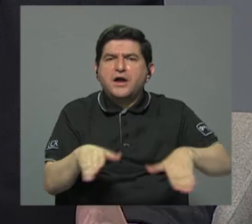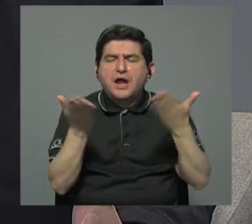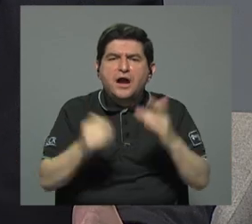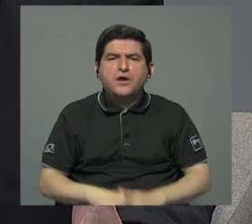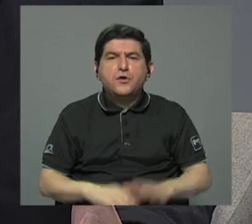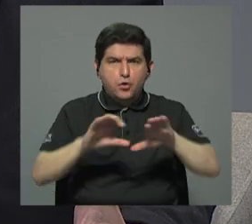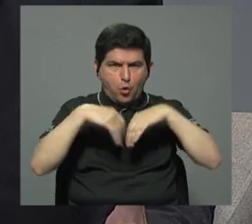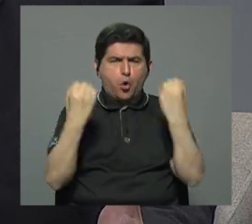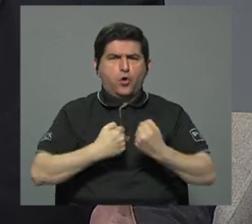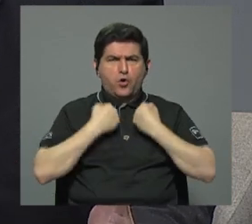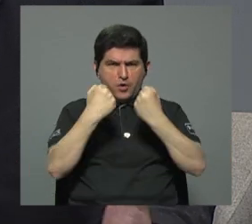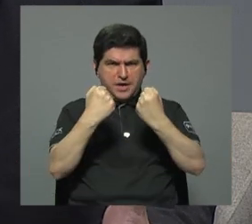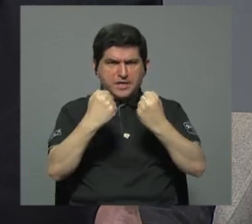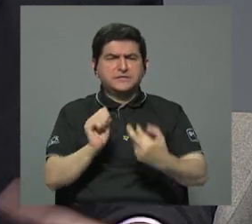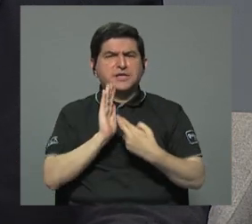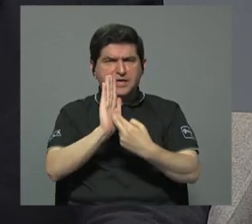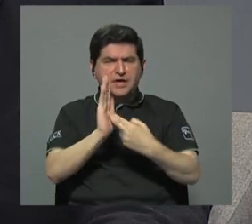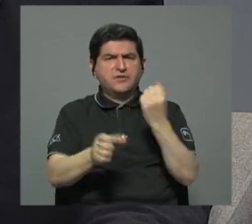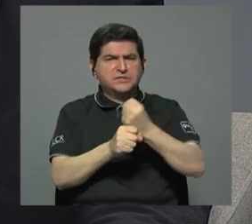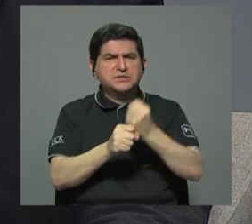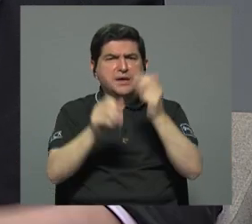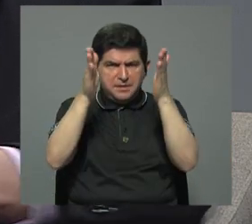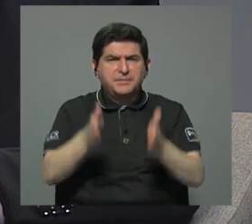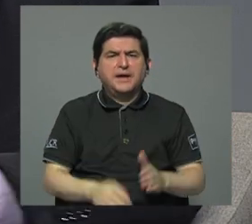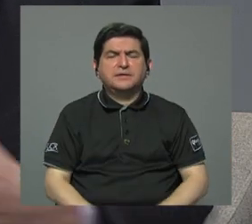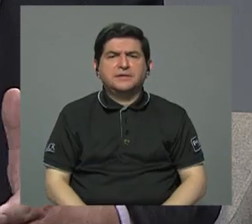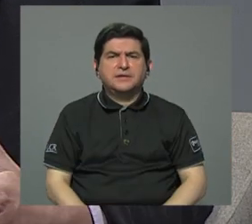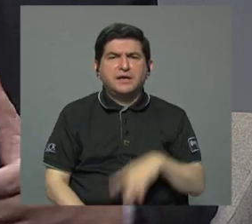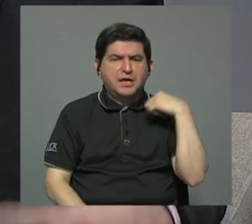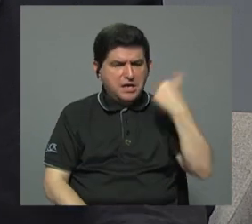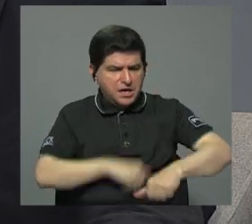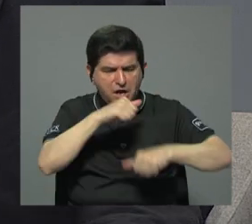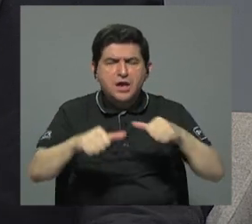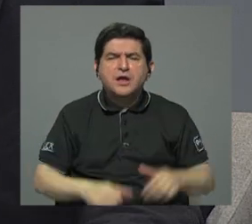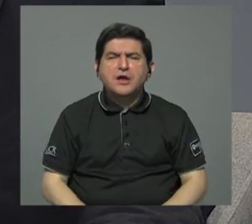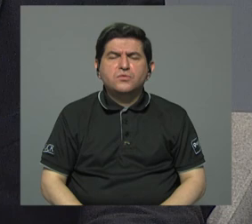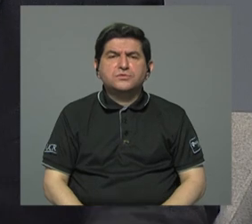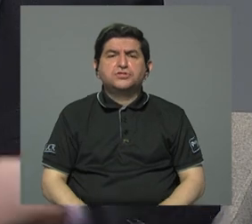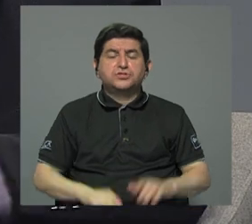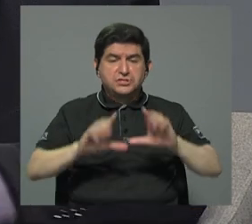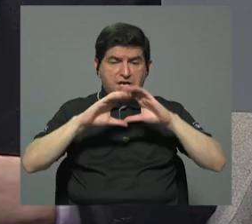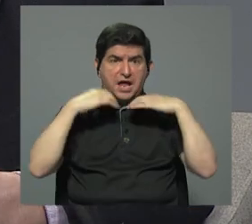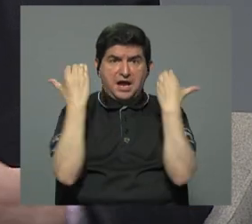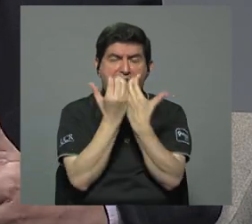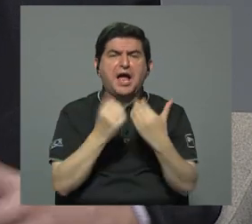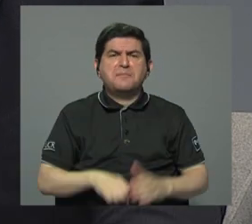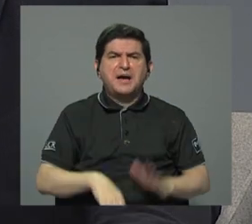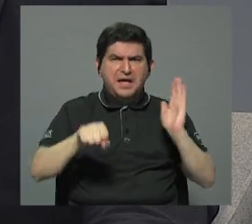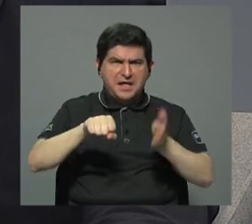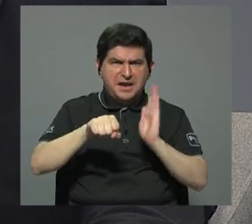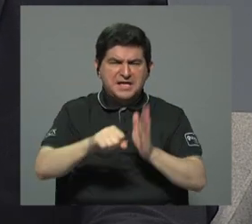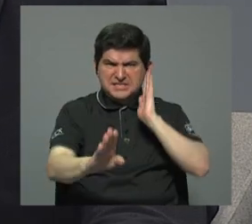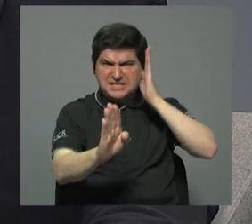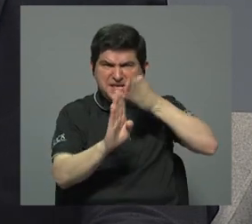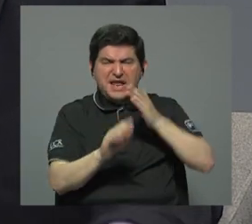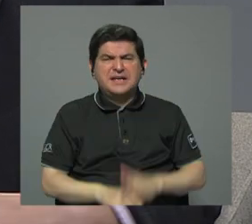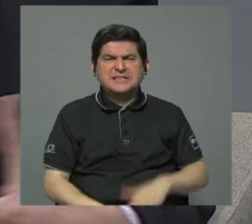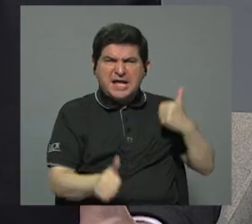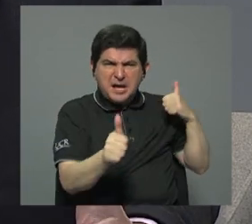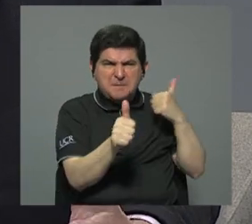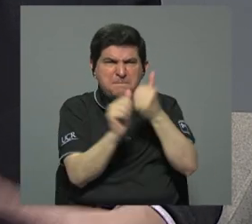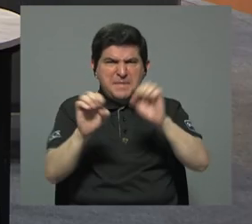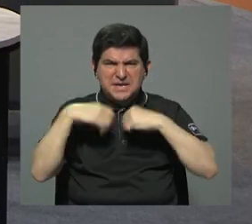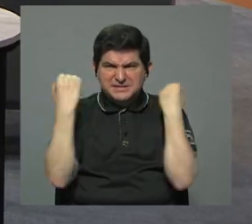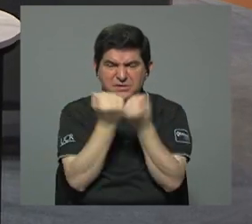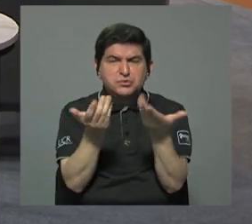fuertes organizaciones representativas de los trabajadores y hay un combate de las cámaras de piñeros abierto y descarado de persecución sindical, porque no